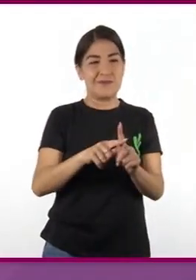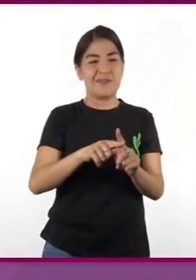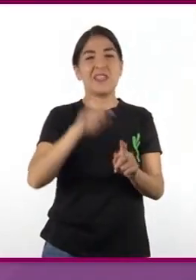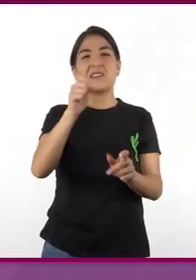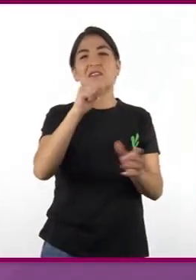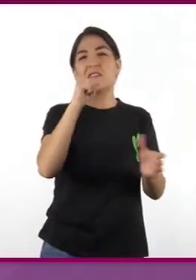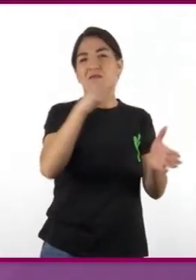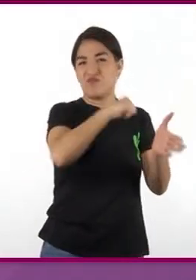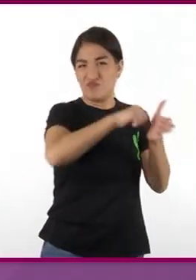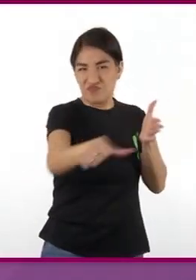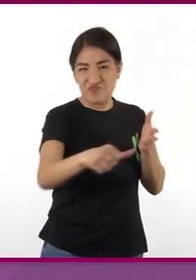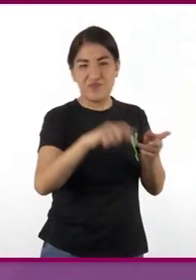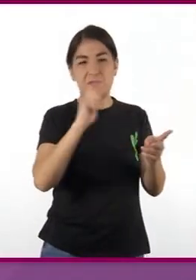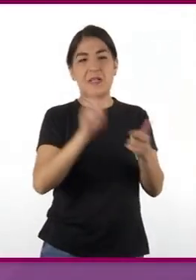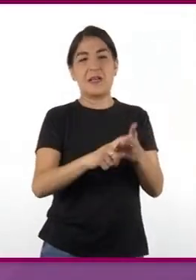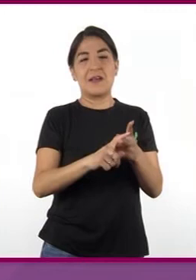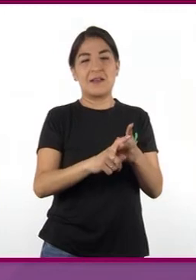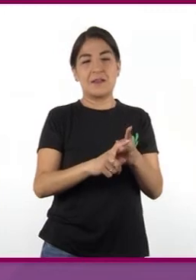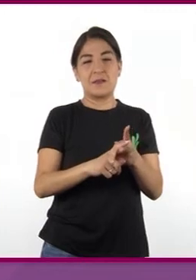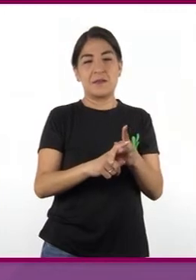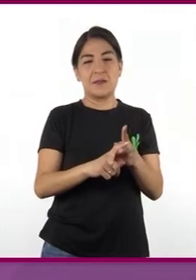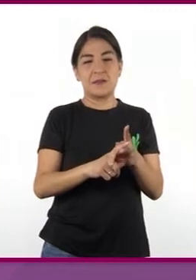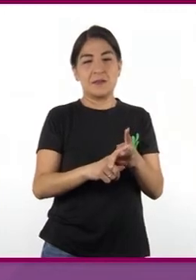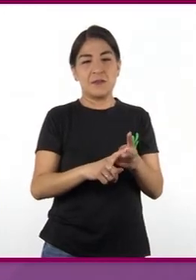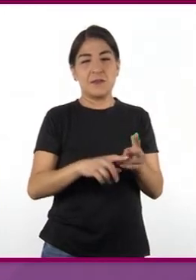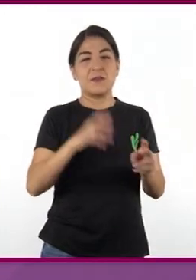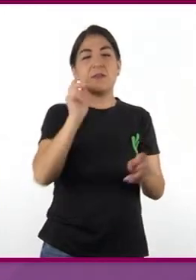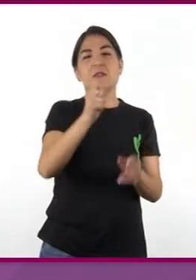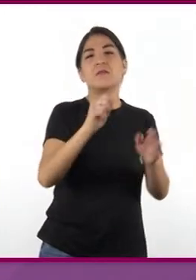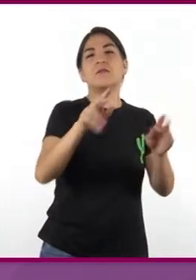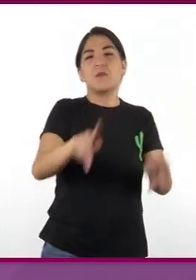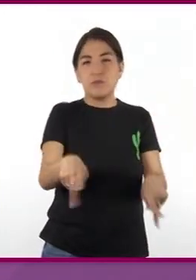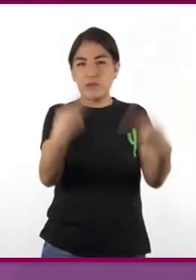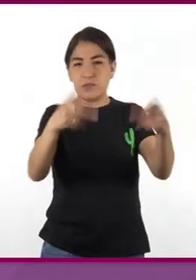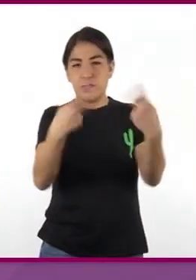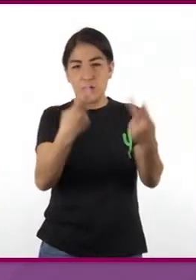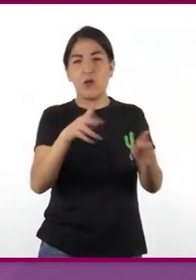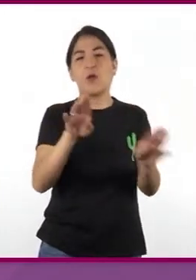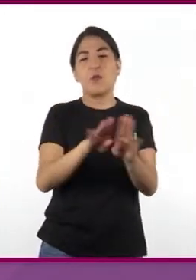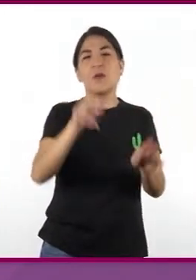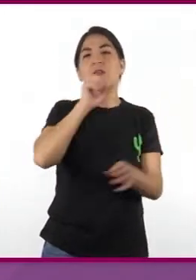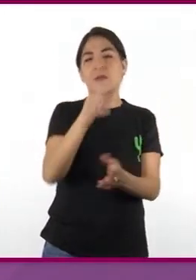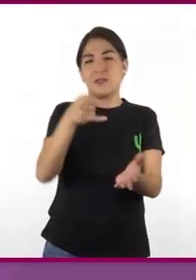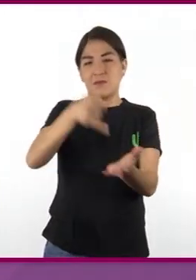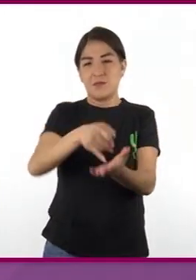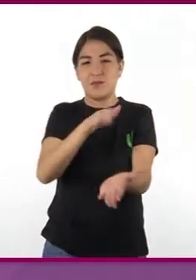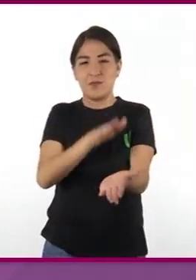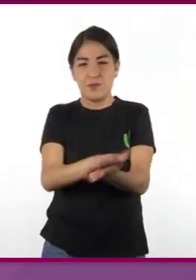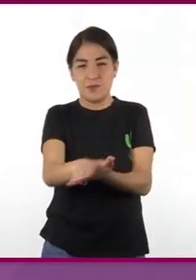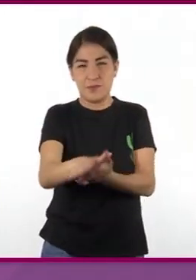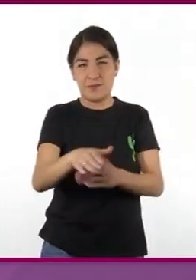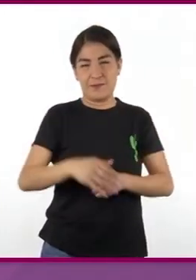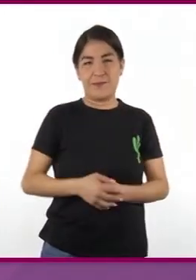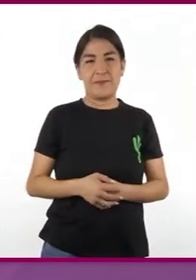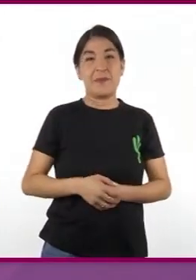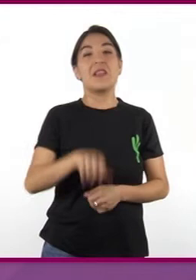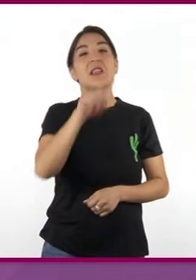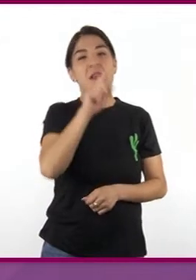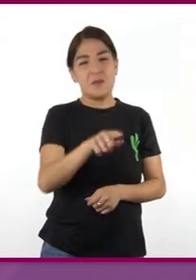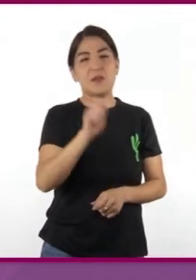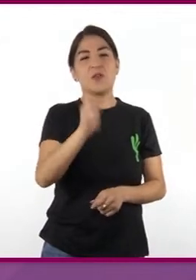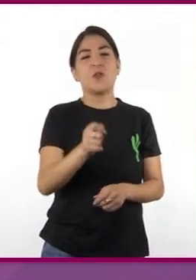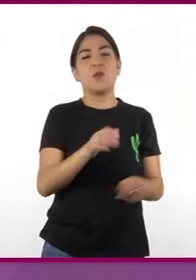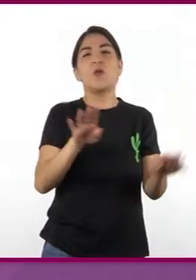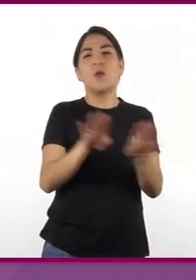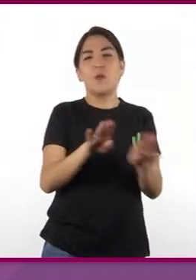la tasa y el privilegio o derecho de impresión. Luego seguían, por lo general, una fe de